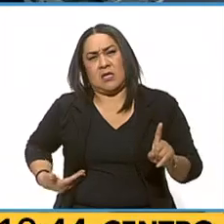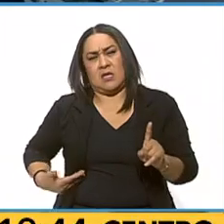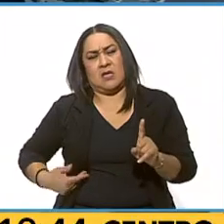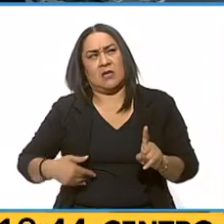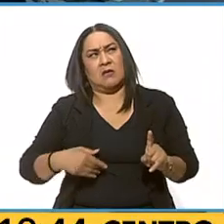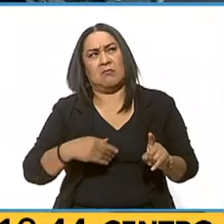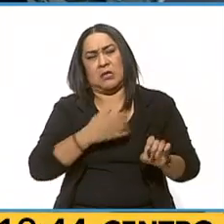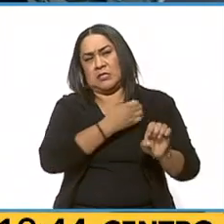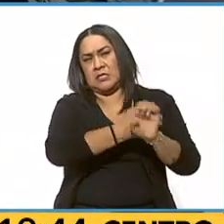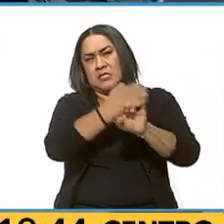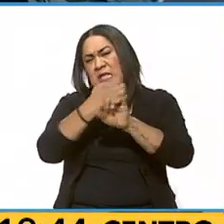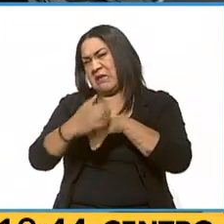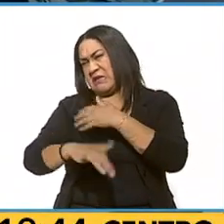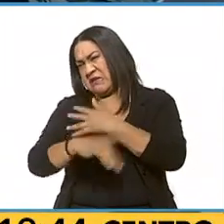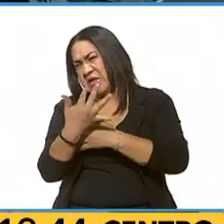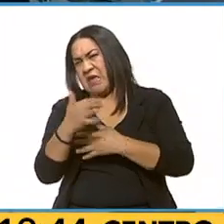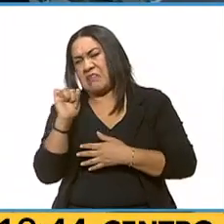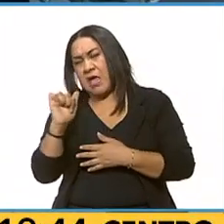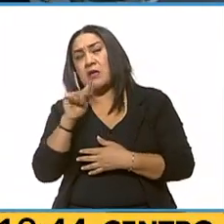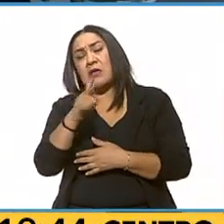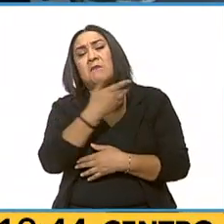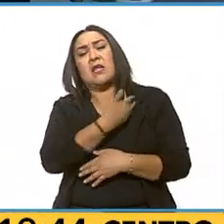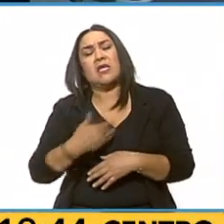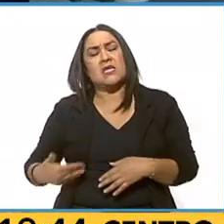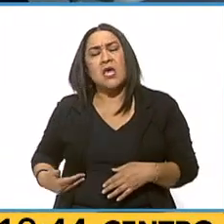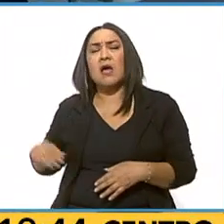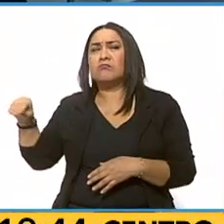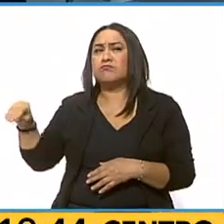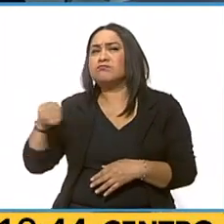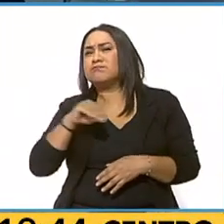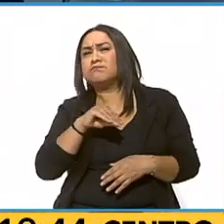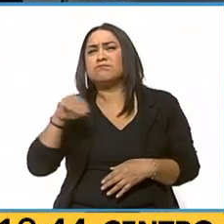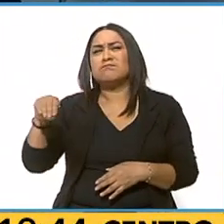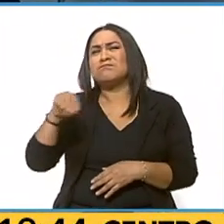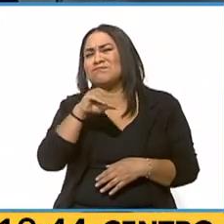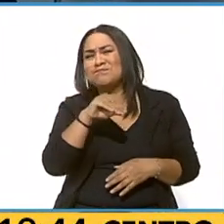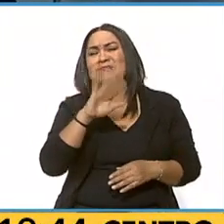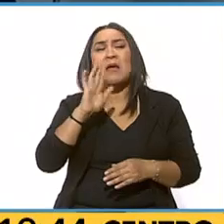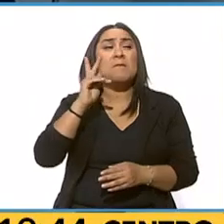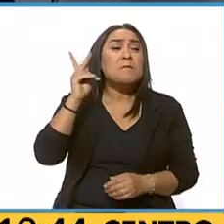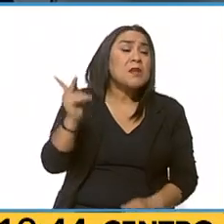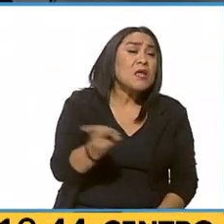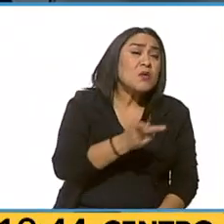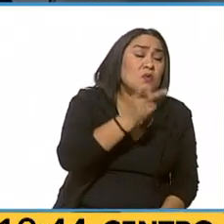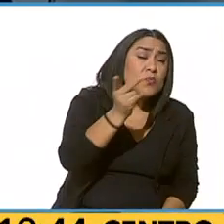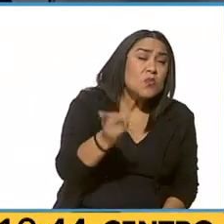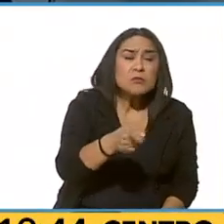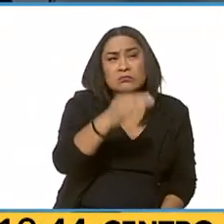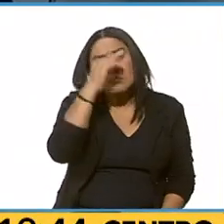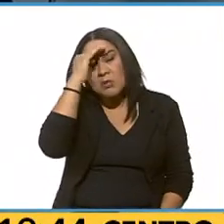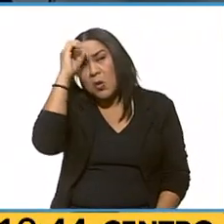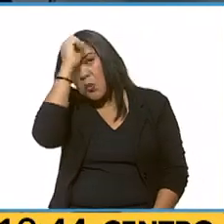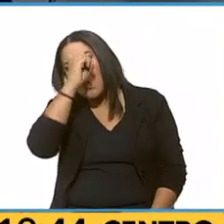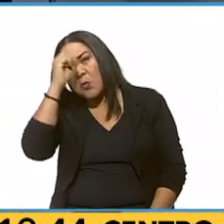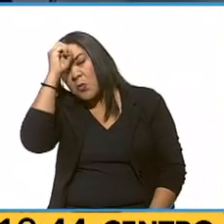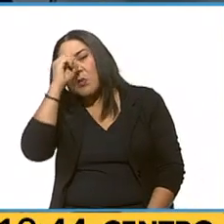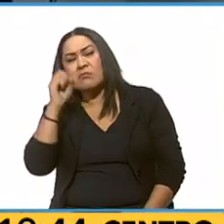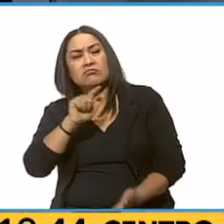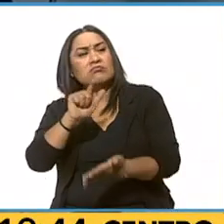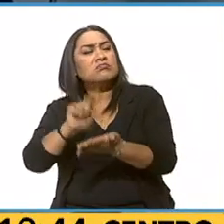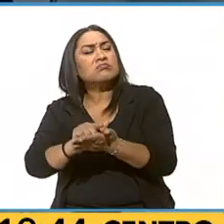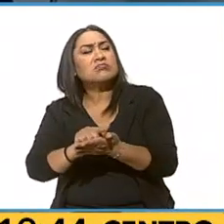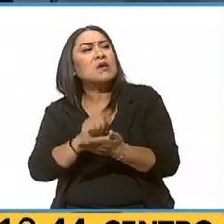16. En cada mitin, la pregunta a mano alzada es, ¿qué piensan ustedes de la